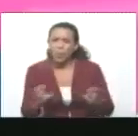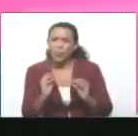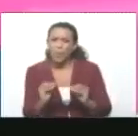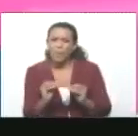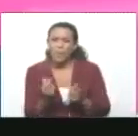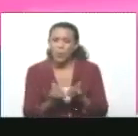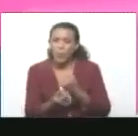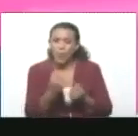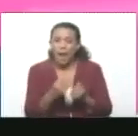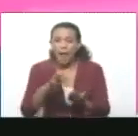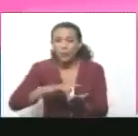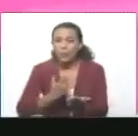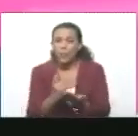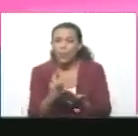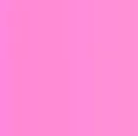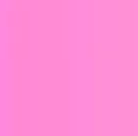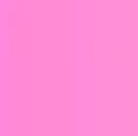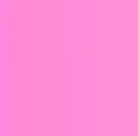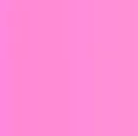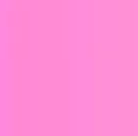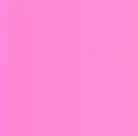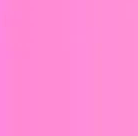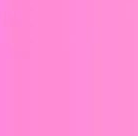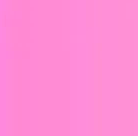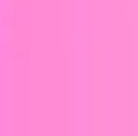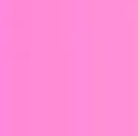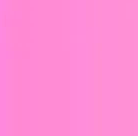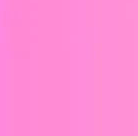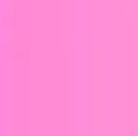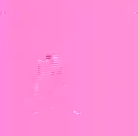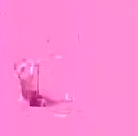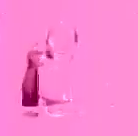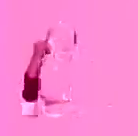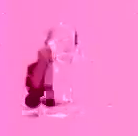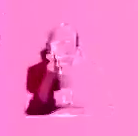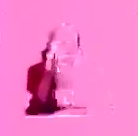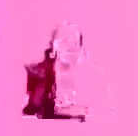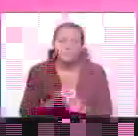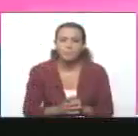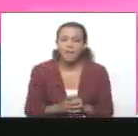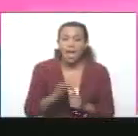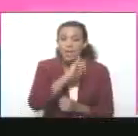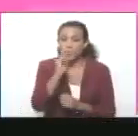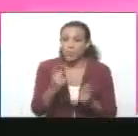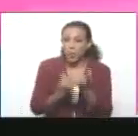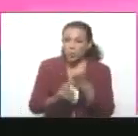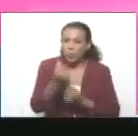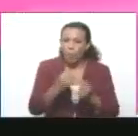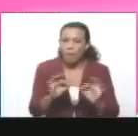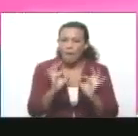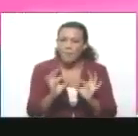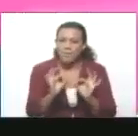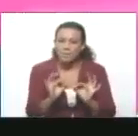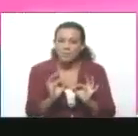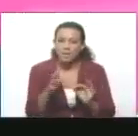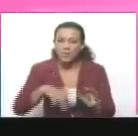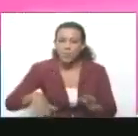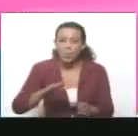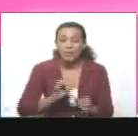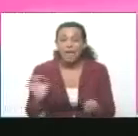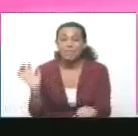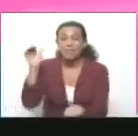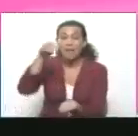agrícola y agroalimentaria. Zona Económica Especial Militar de